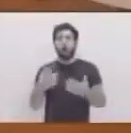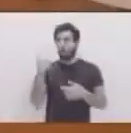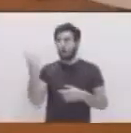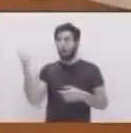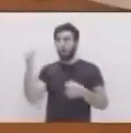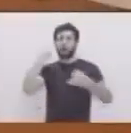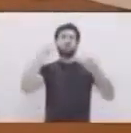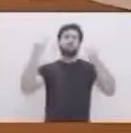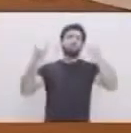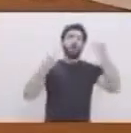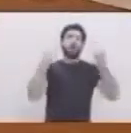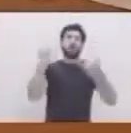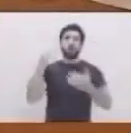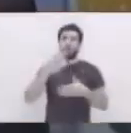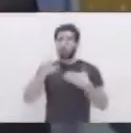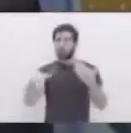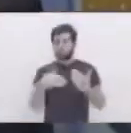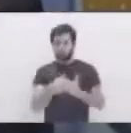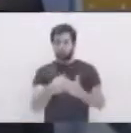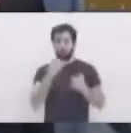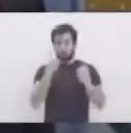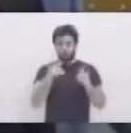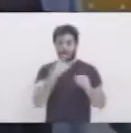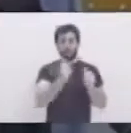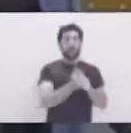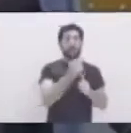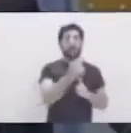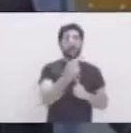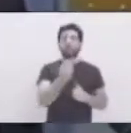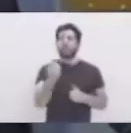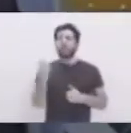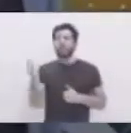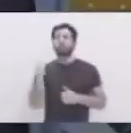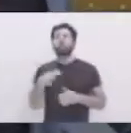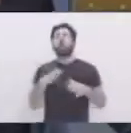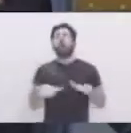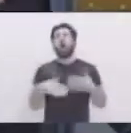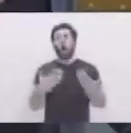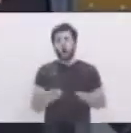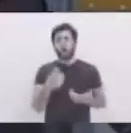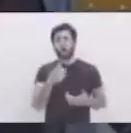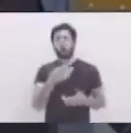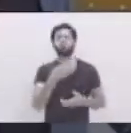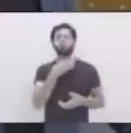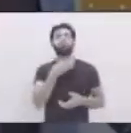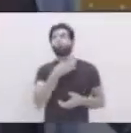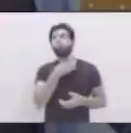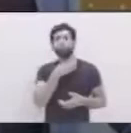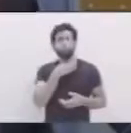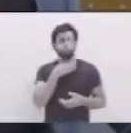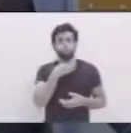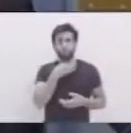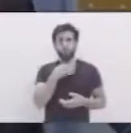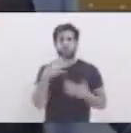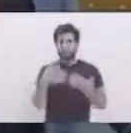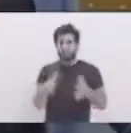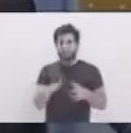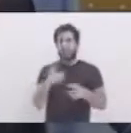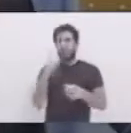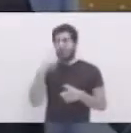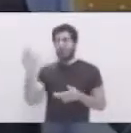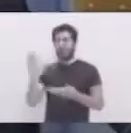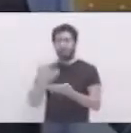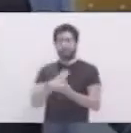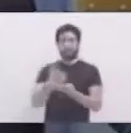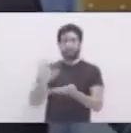de todos, porque es el gusto de cada uno, ¿sí? Claro. Ahora vamos a pegar nuestros cuernitos, vamos a ponerle un poco de pegamento en la parte